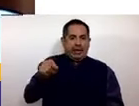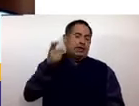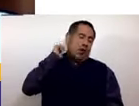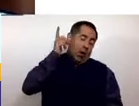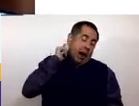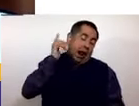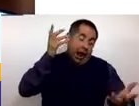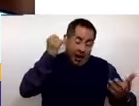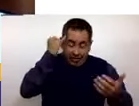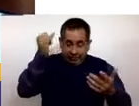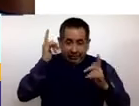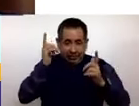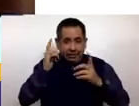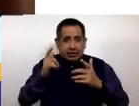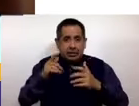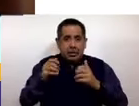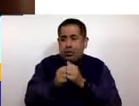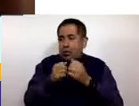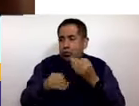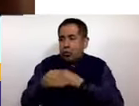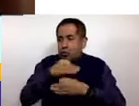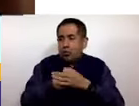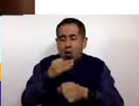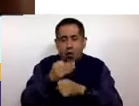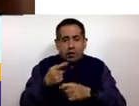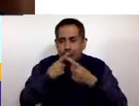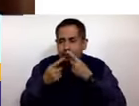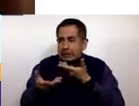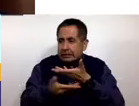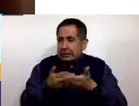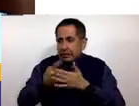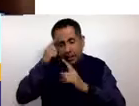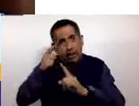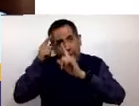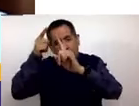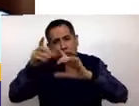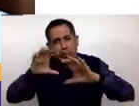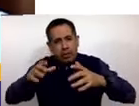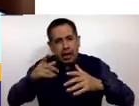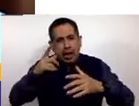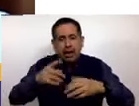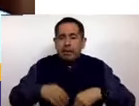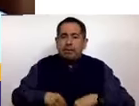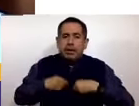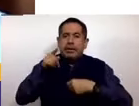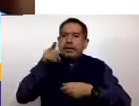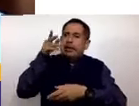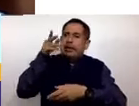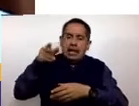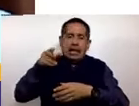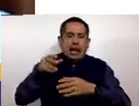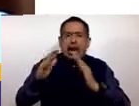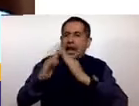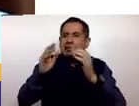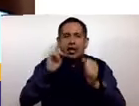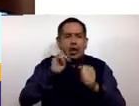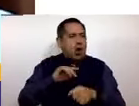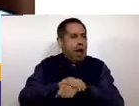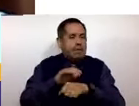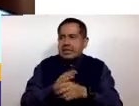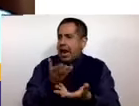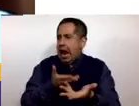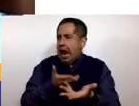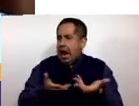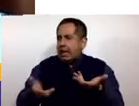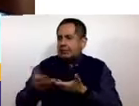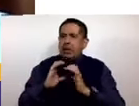es mi visión ideal, digamos que todo lo que estoy ahorita construyendo va hacia allá, a poder vivir en una casa con amigas, que nos podamos